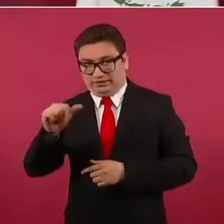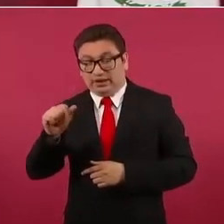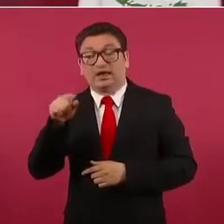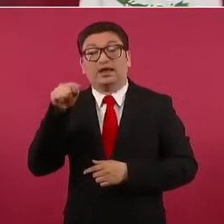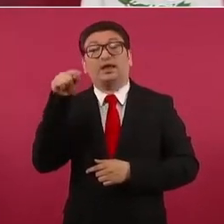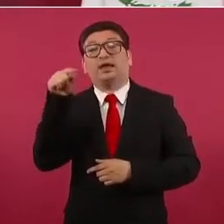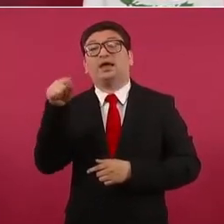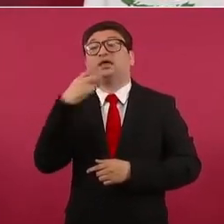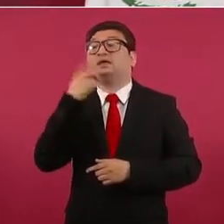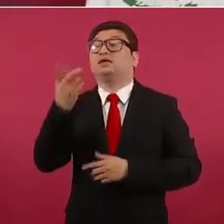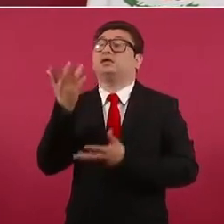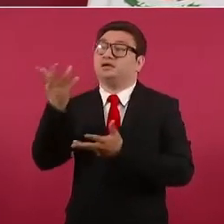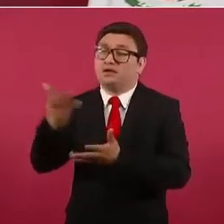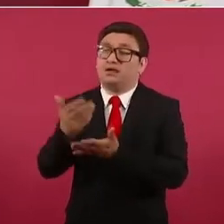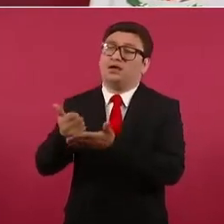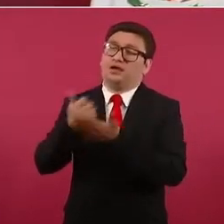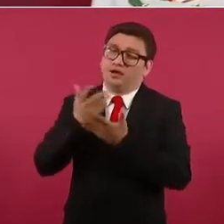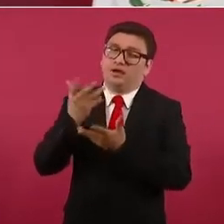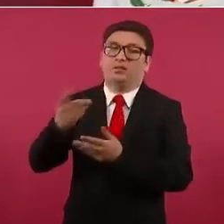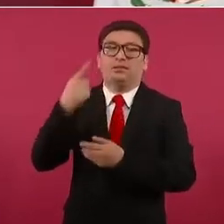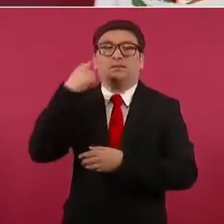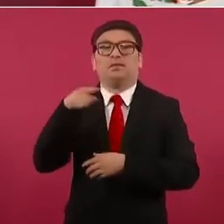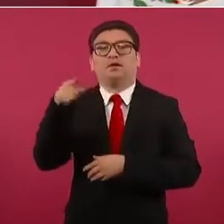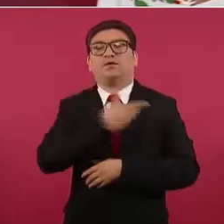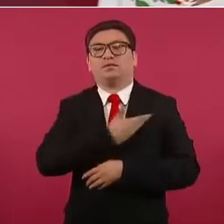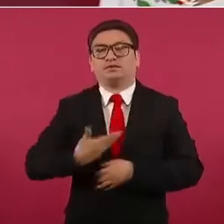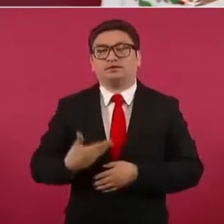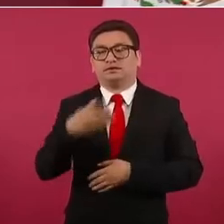regateándole el apoyo al presidente Biden.